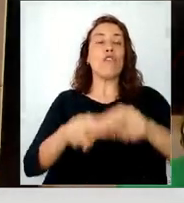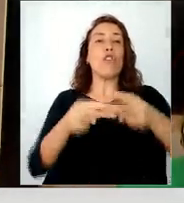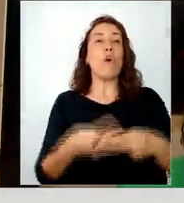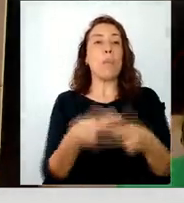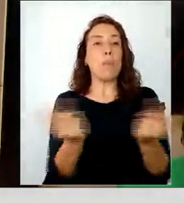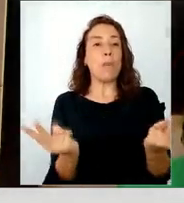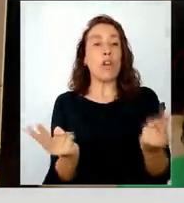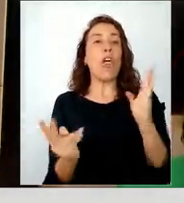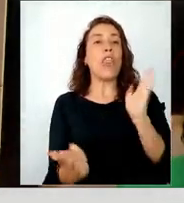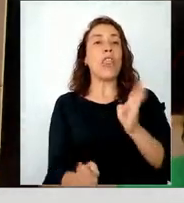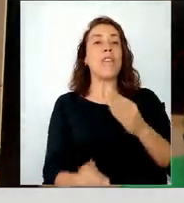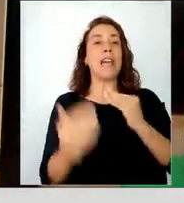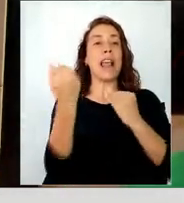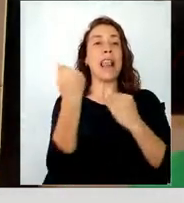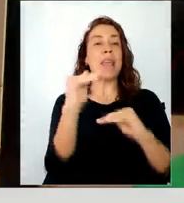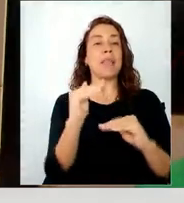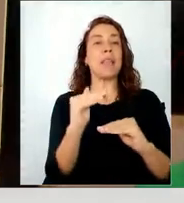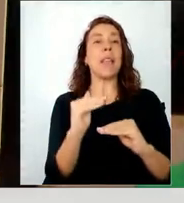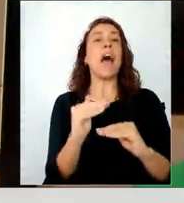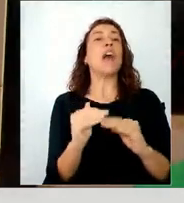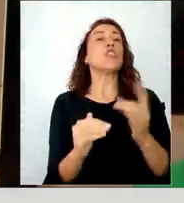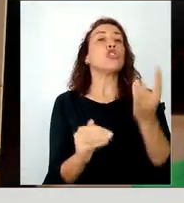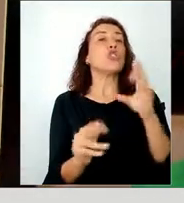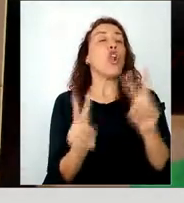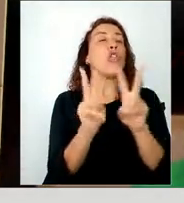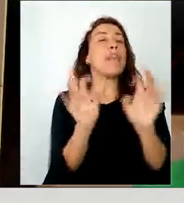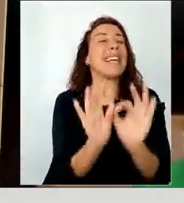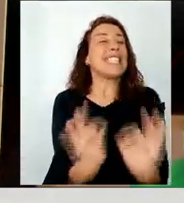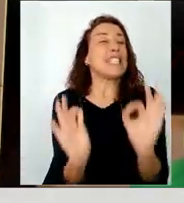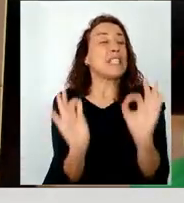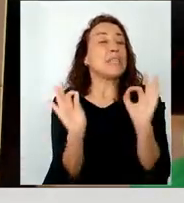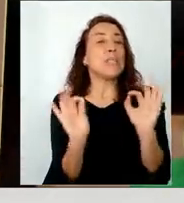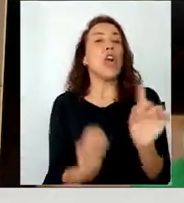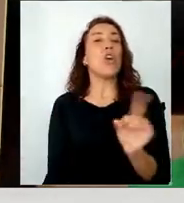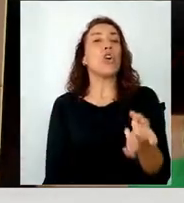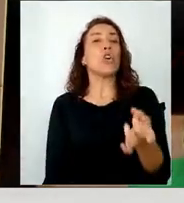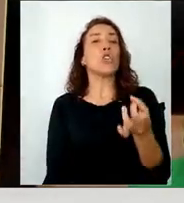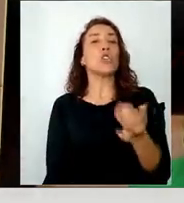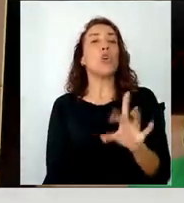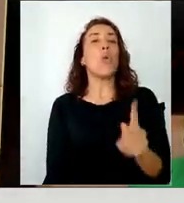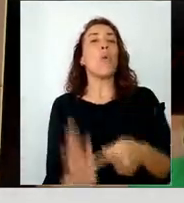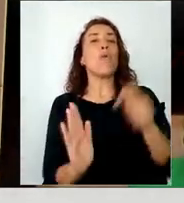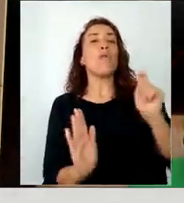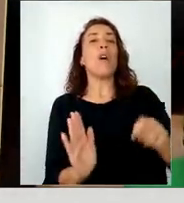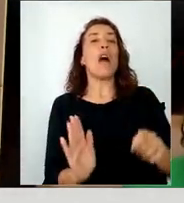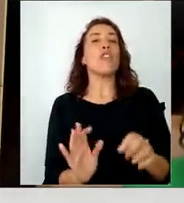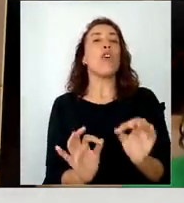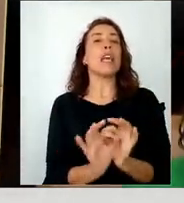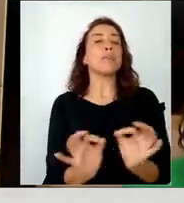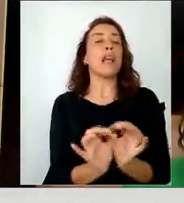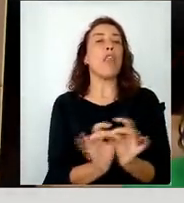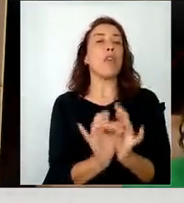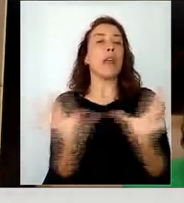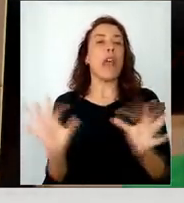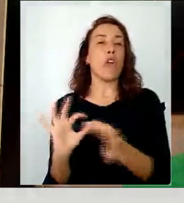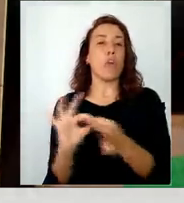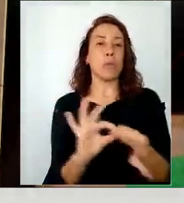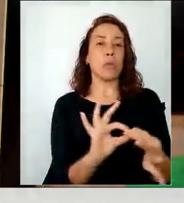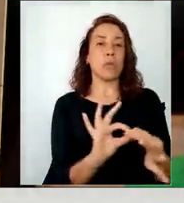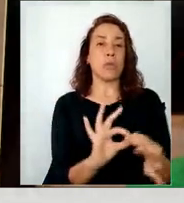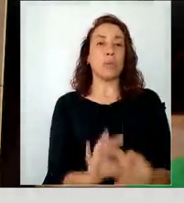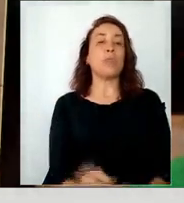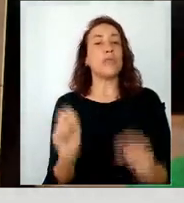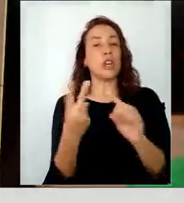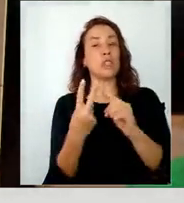a casos realmente excepcionales y no solo a una resolución fundada y el segundo caso que proponemos eh rechazar